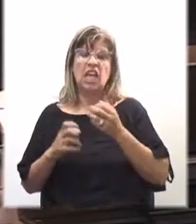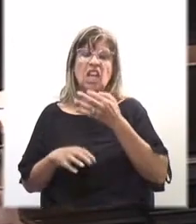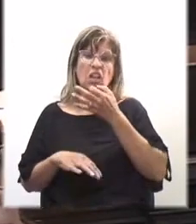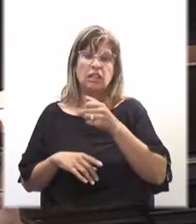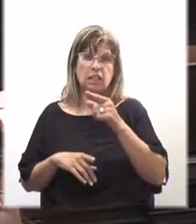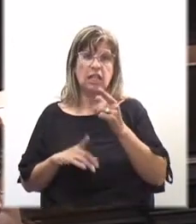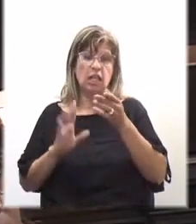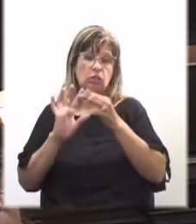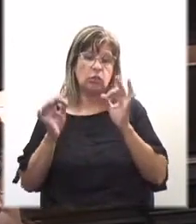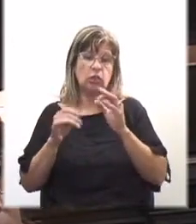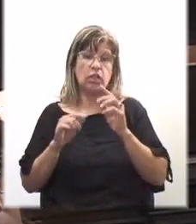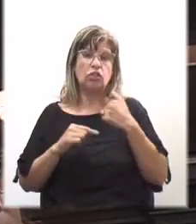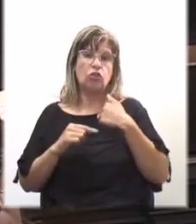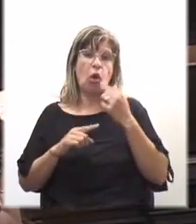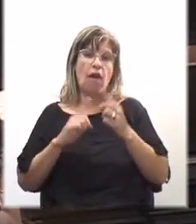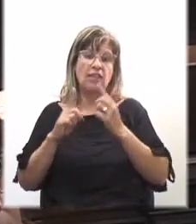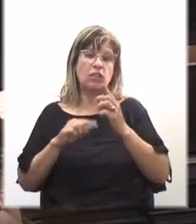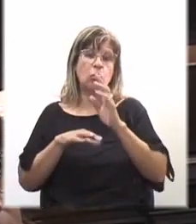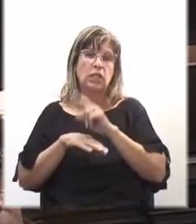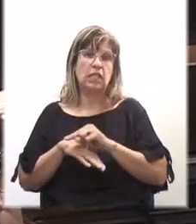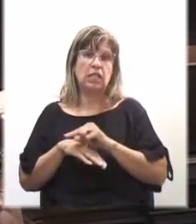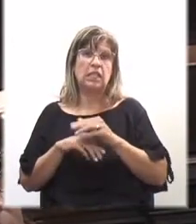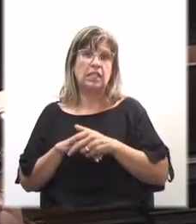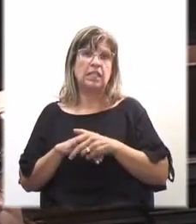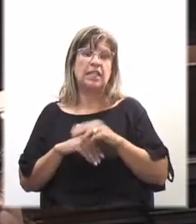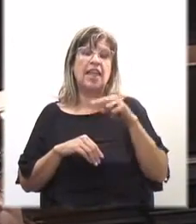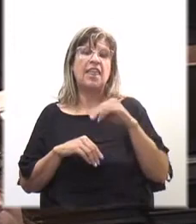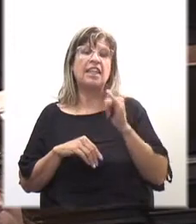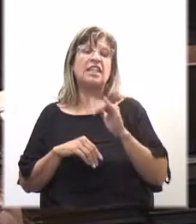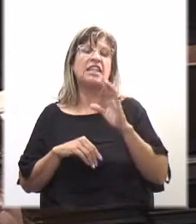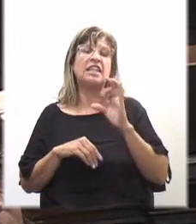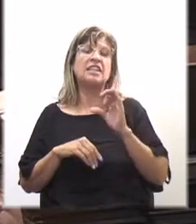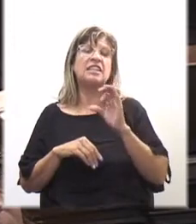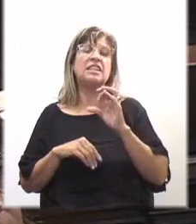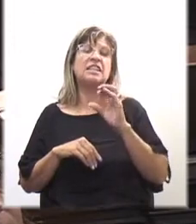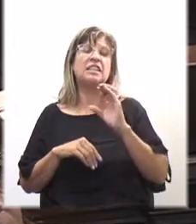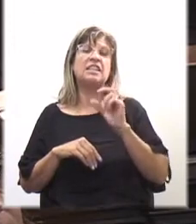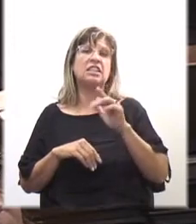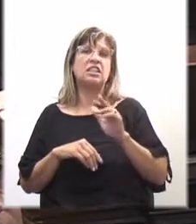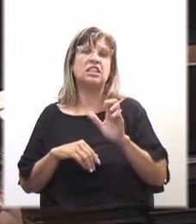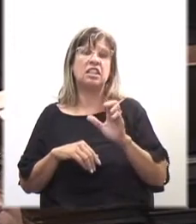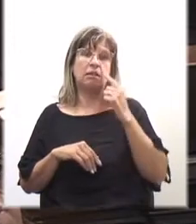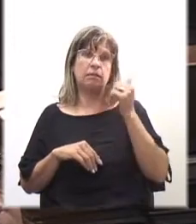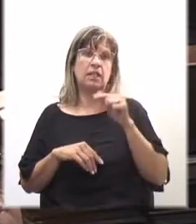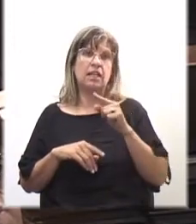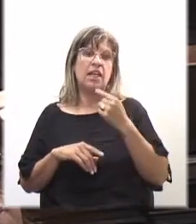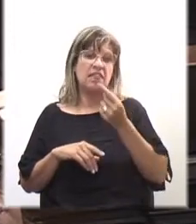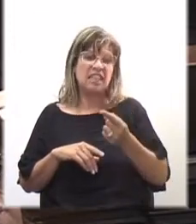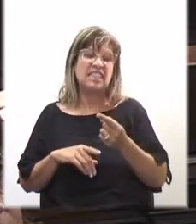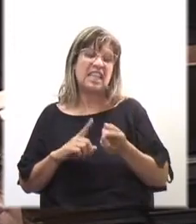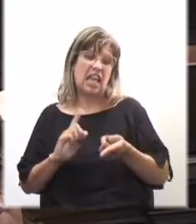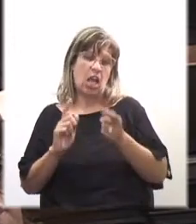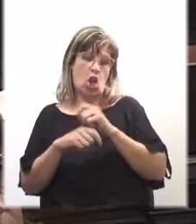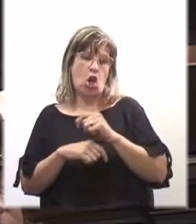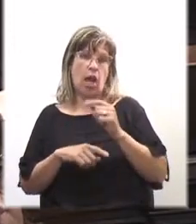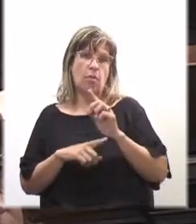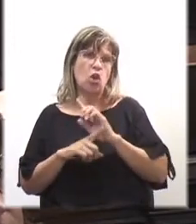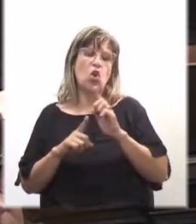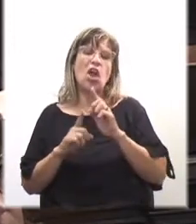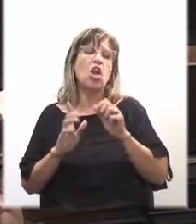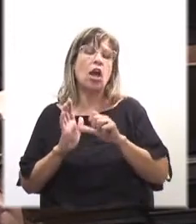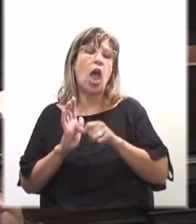cita que yo a veces utilizo, que es de Nietzsche, y que dice que los cambios no son los que